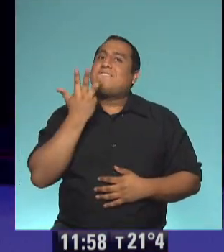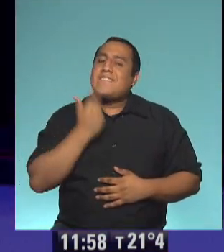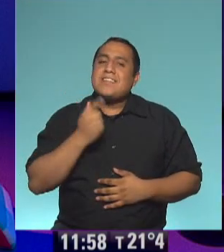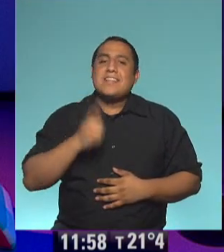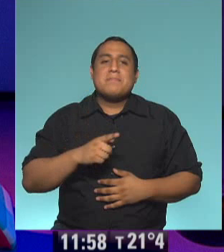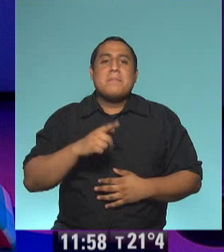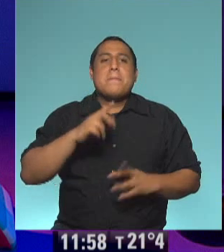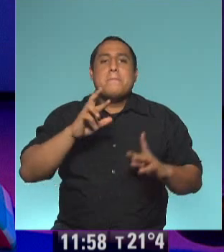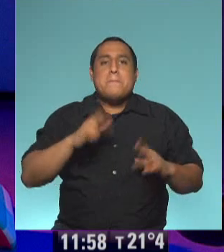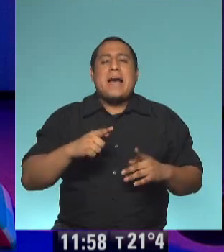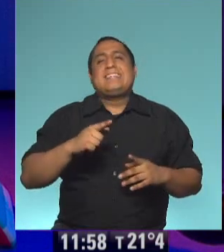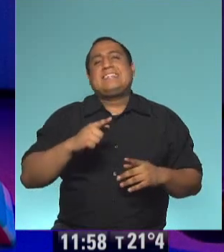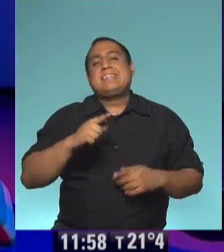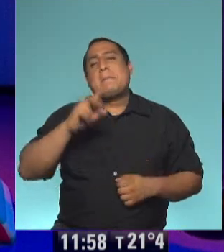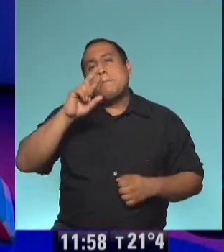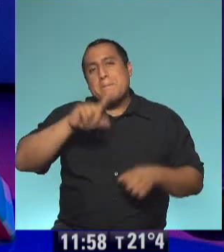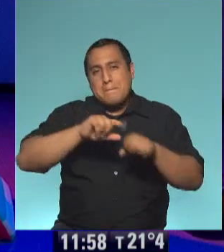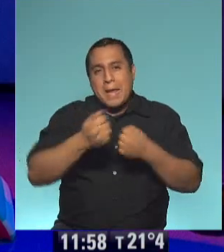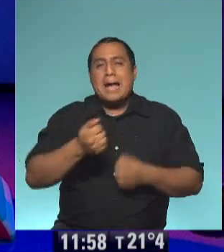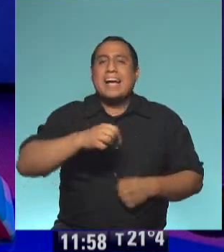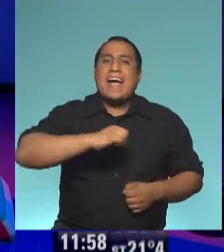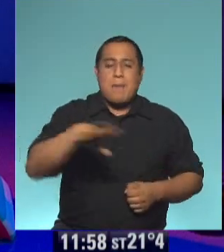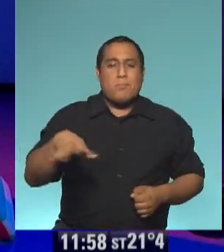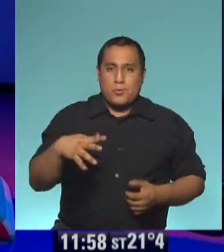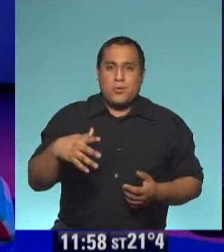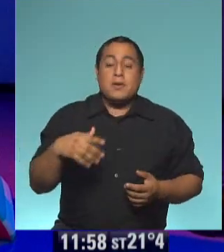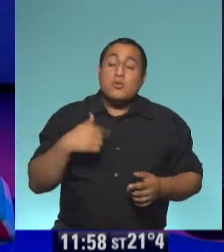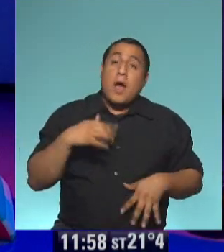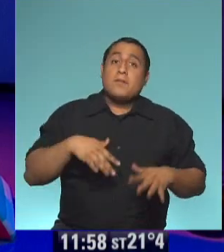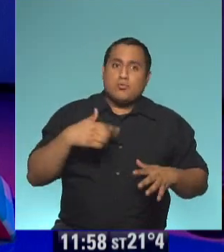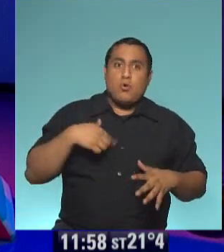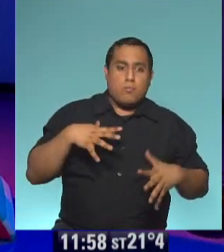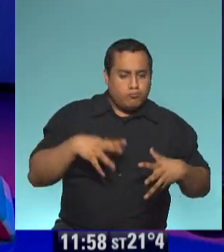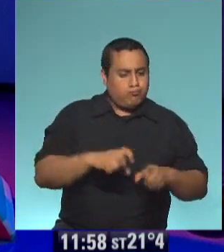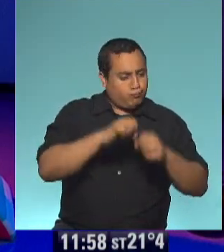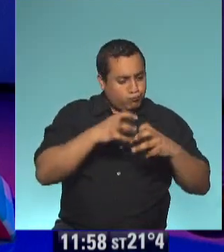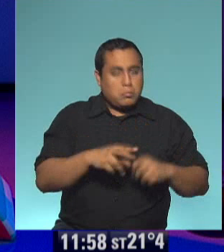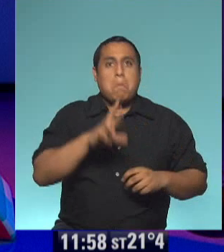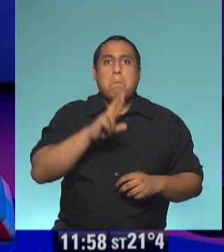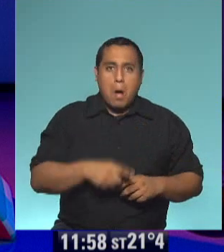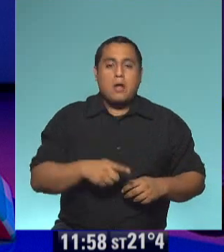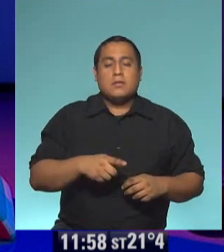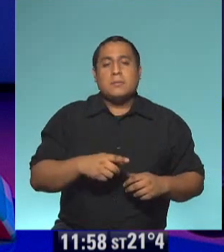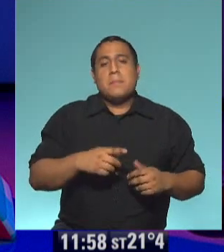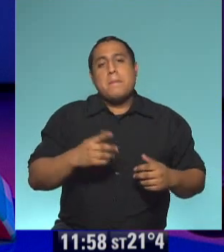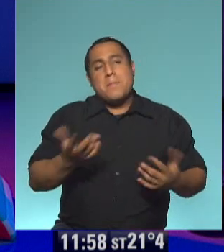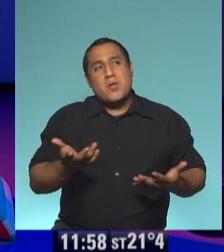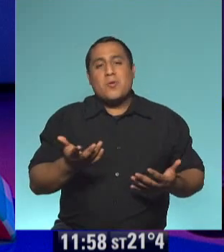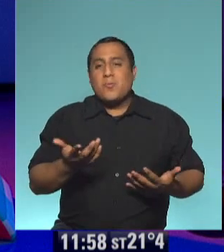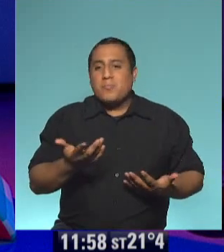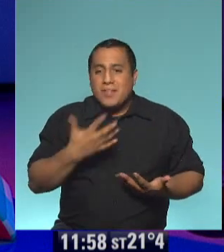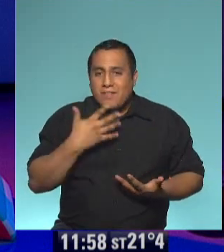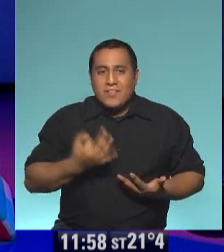el pan de campo, por ejemplo. Uy, también qué rico. De hecho, me encanta cocinar en casa cada tanto, hacer un buen pan. Pero te digo que hay como